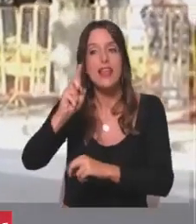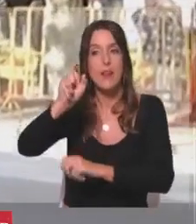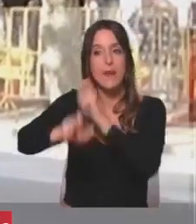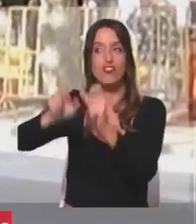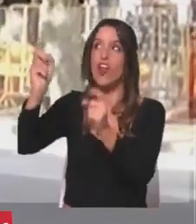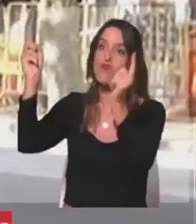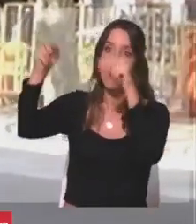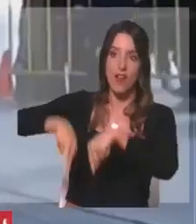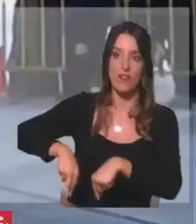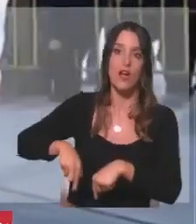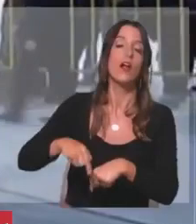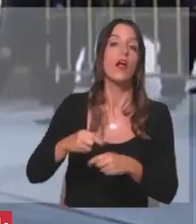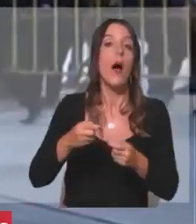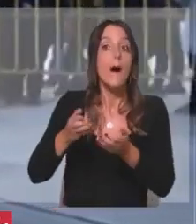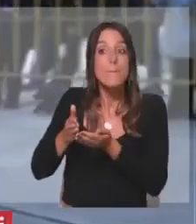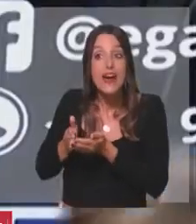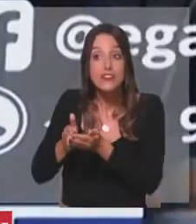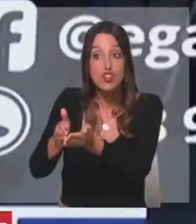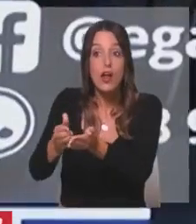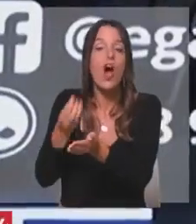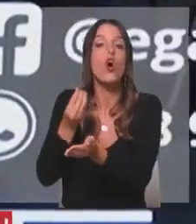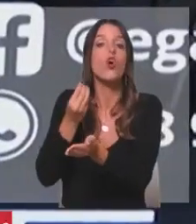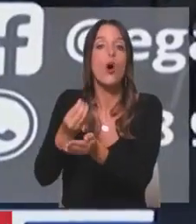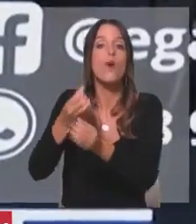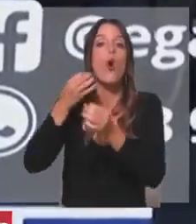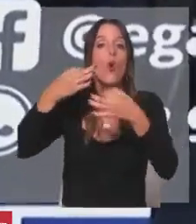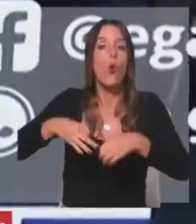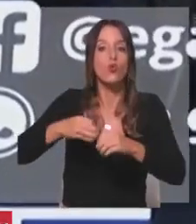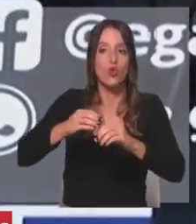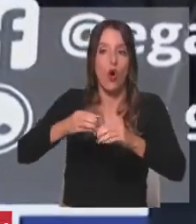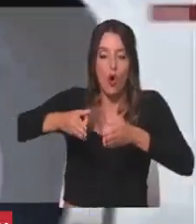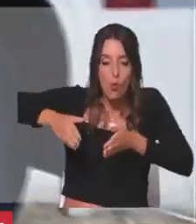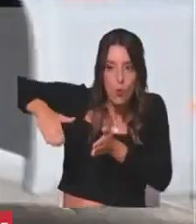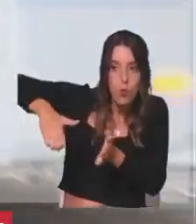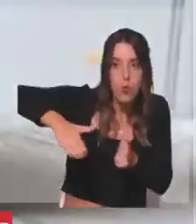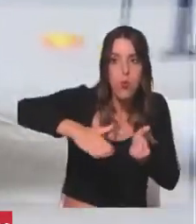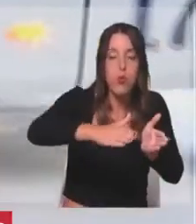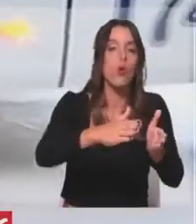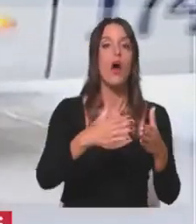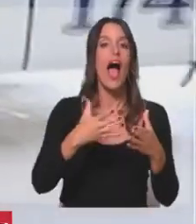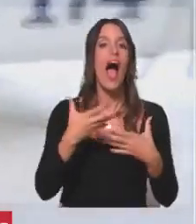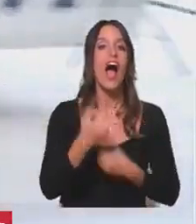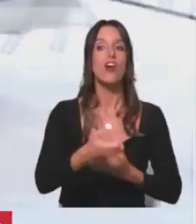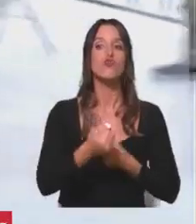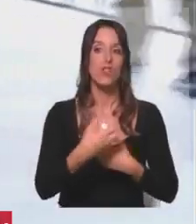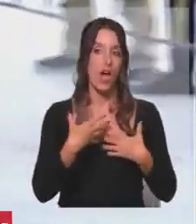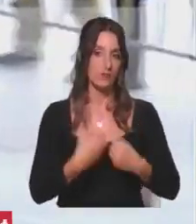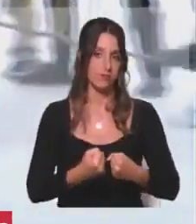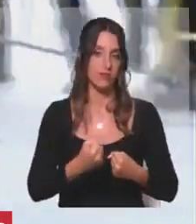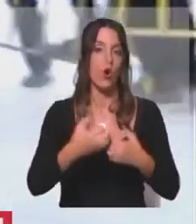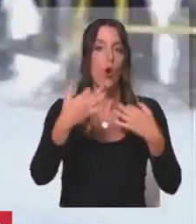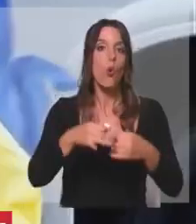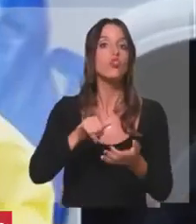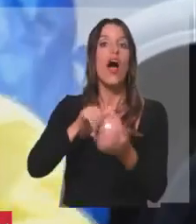hogares. Los pasajeros fueron evacuados a través de un corredor sanitario y regresaron a sus países en un vuelo que salió del aeropuerto